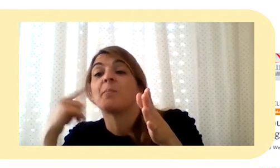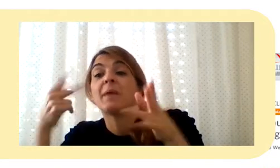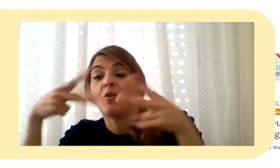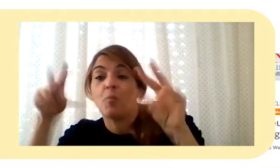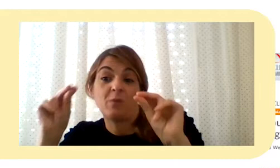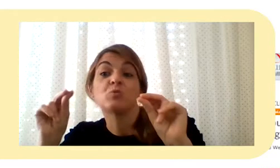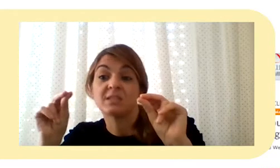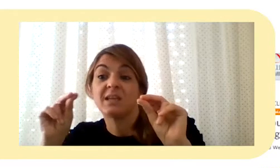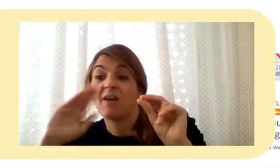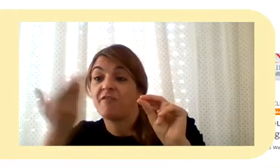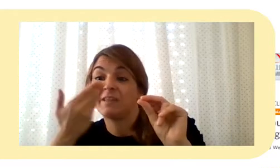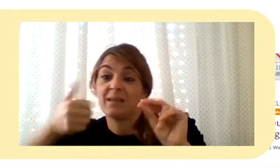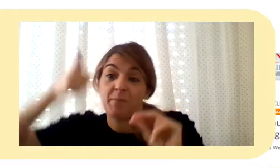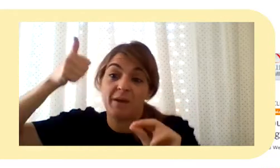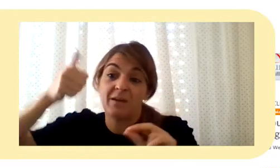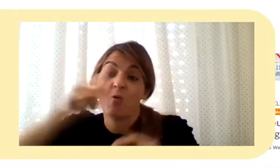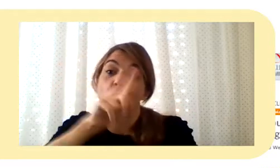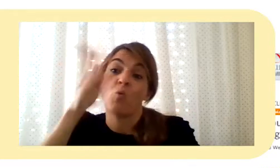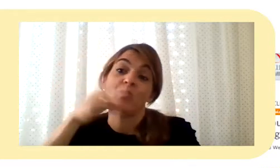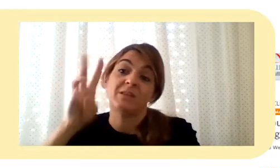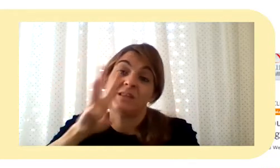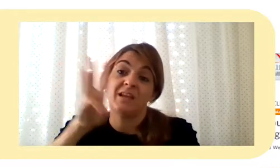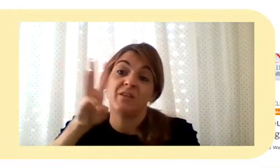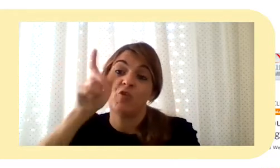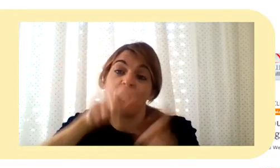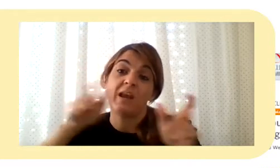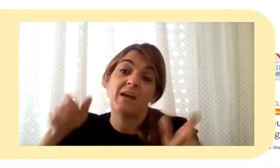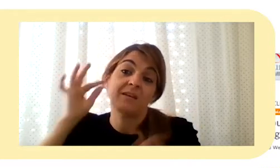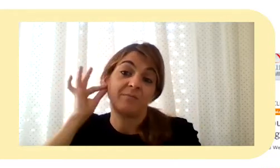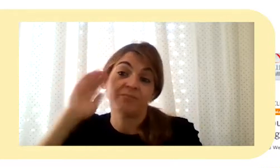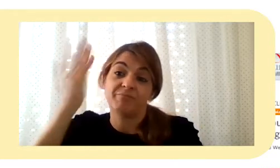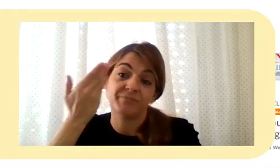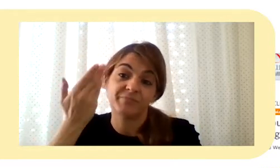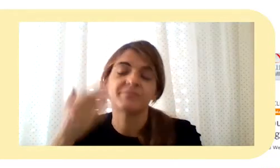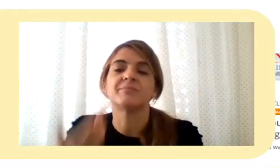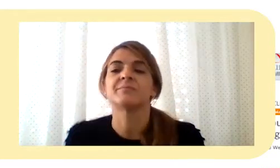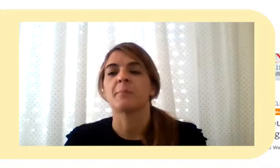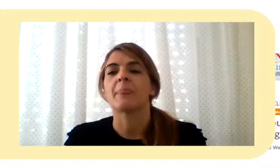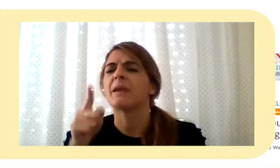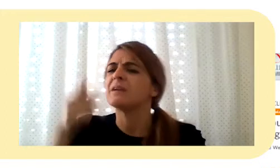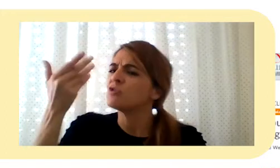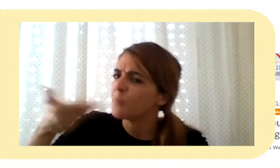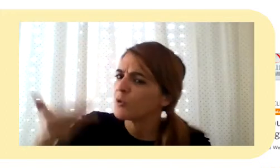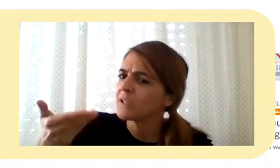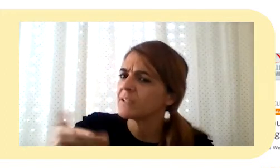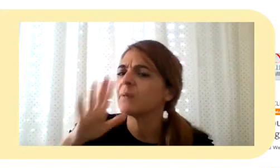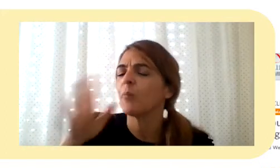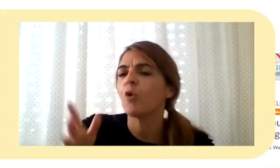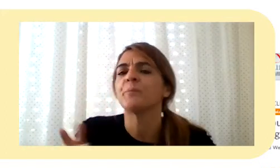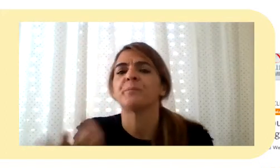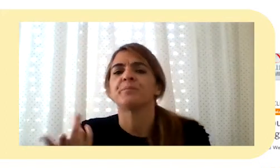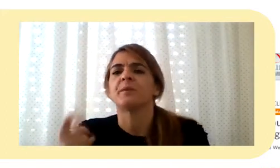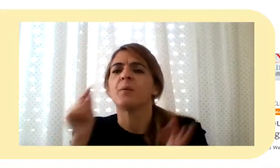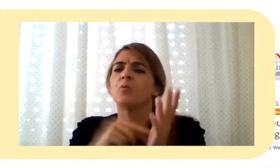tercio de las osteoporosis es en hombres. Claro, esto es importante, por lo menos decir que la perspectiva de